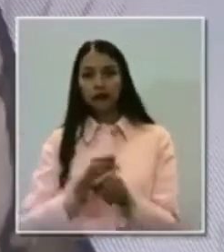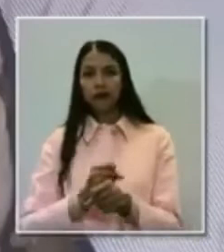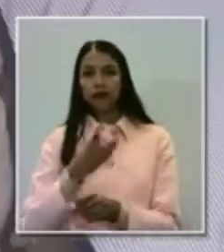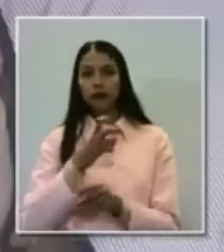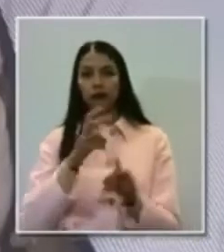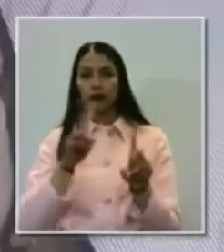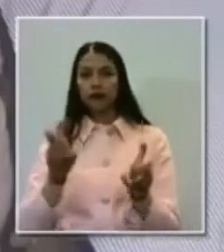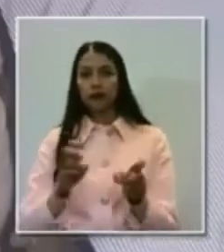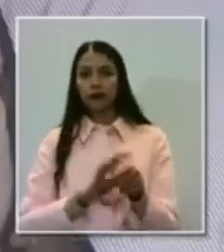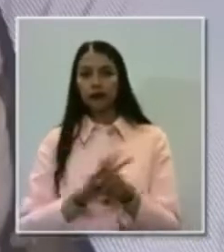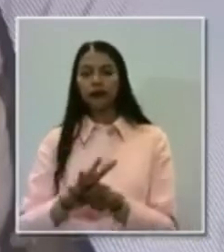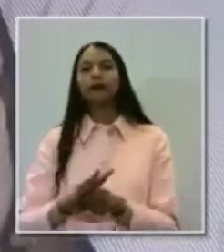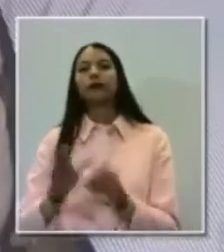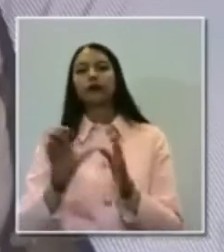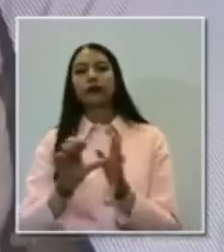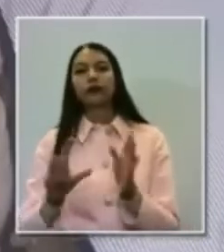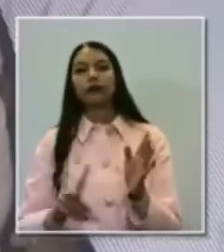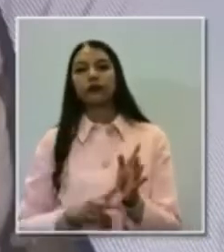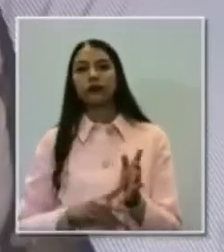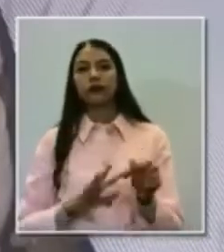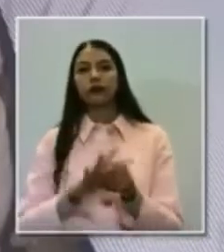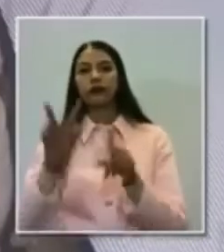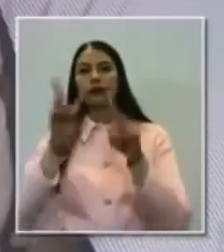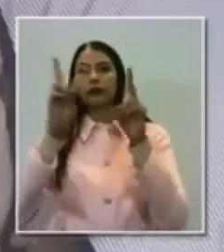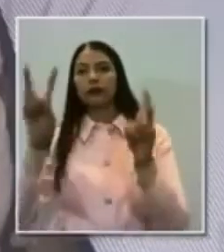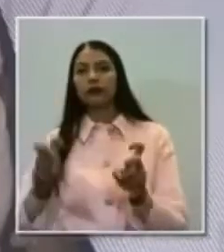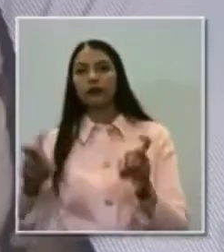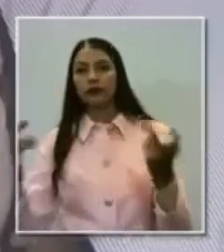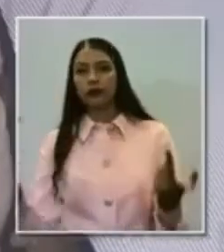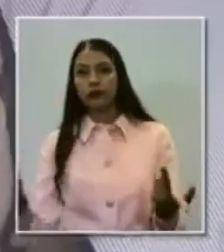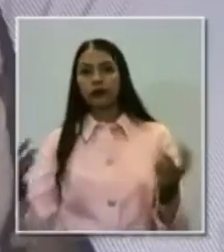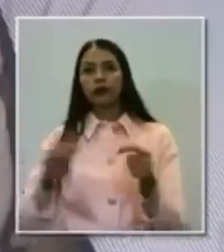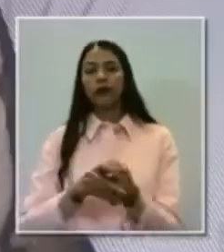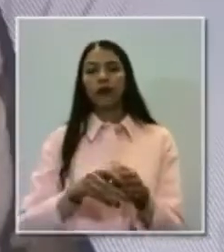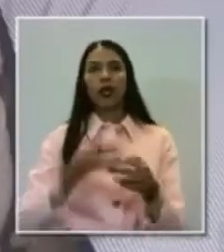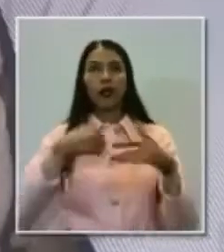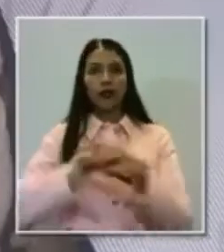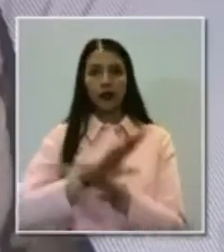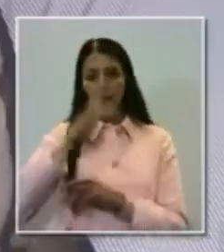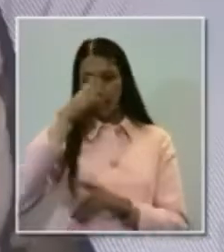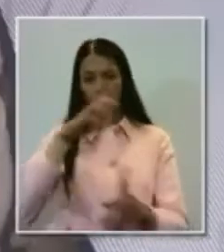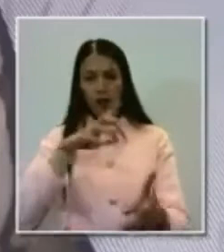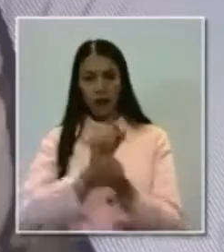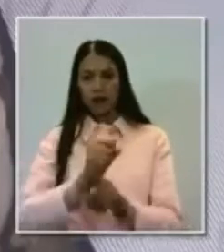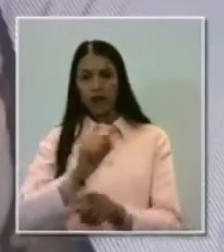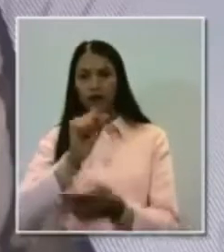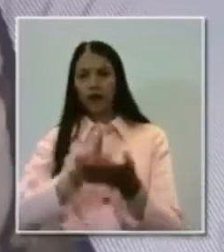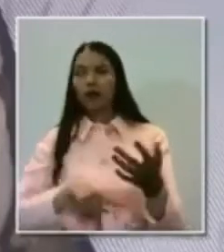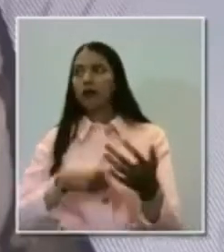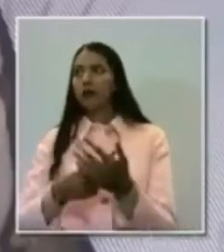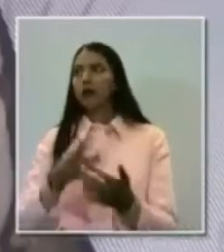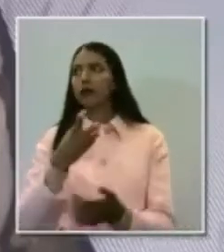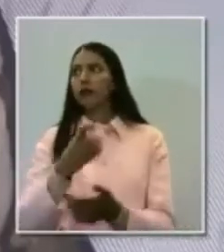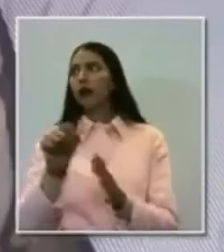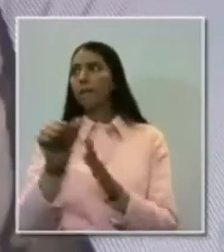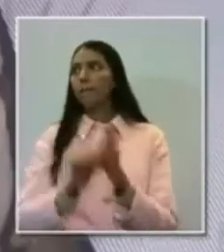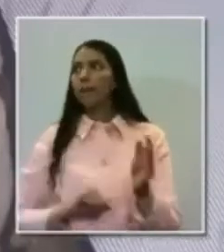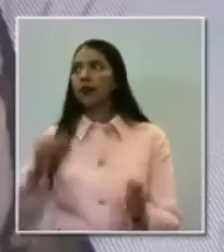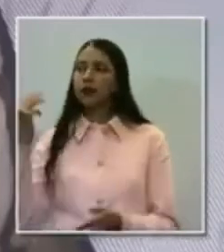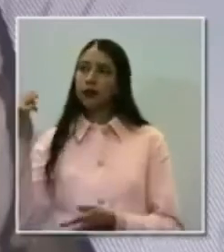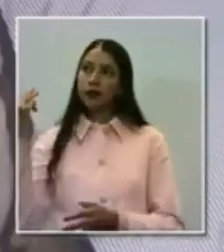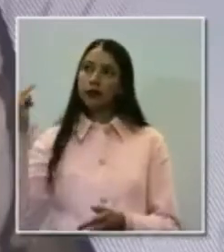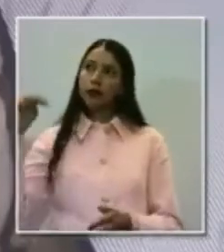sentido, las convocatorias que van relacionadas con temas de admisión para lograr una plaza son en el mes de